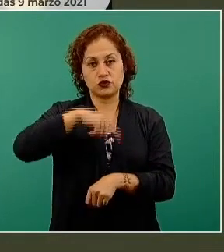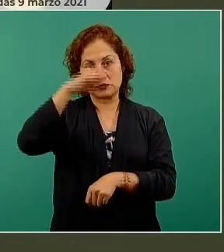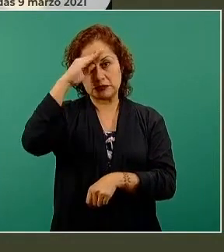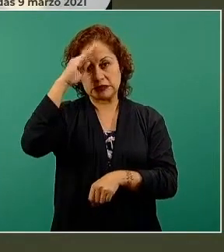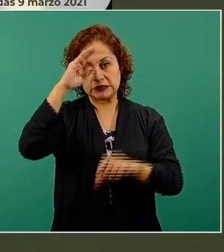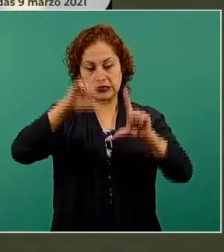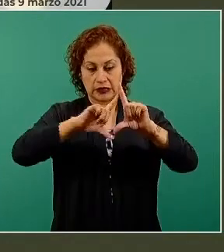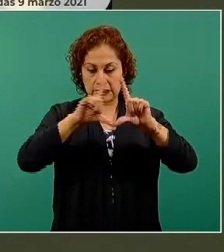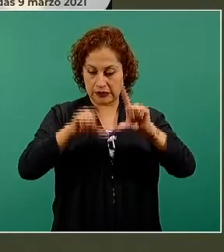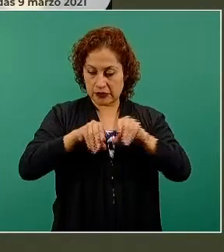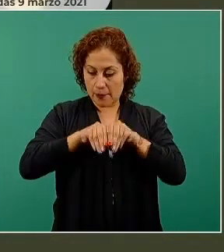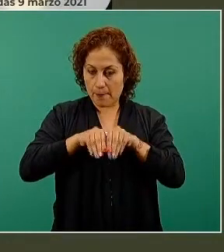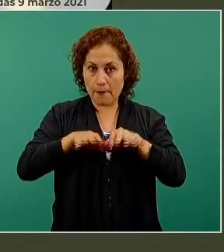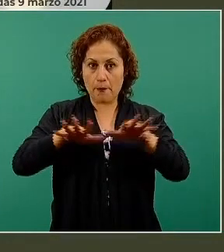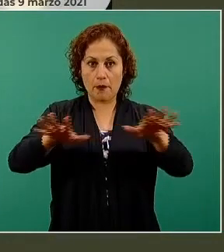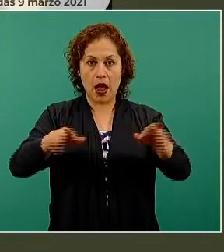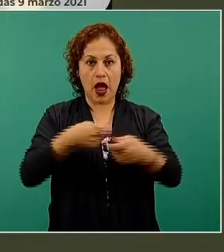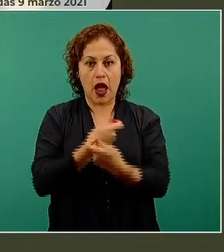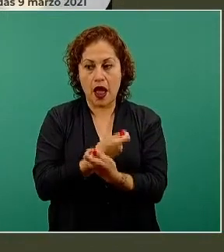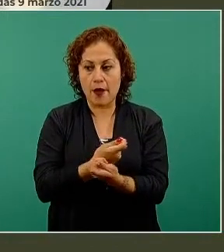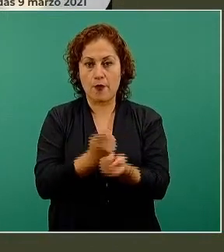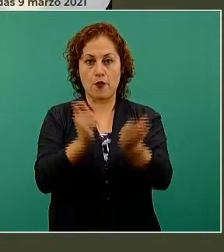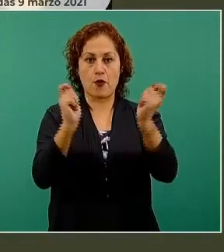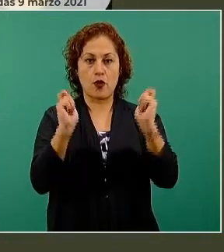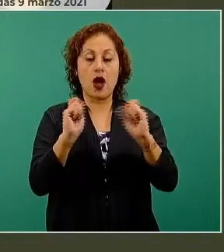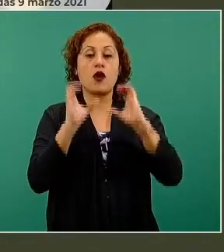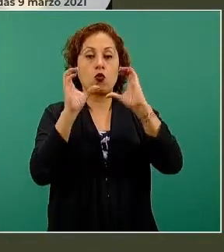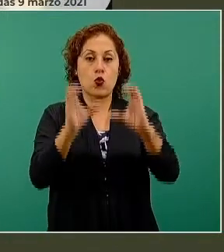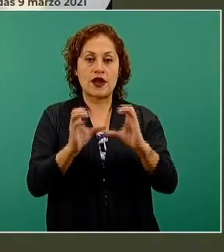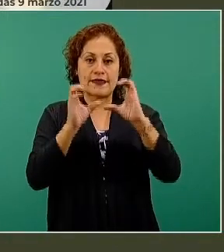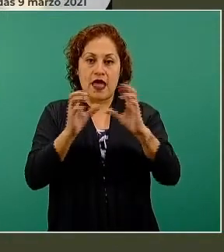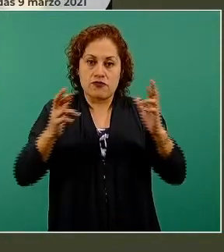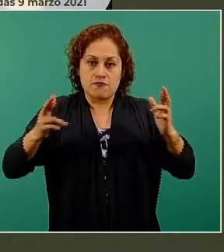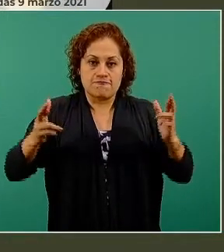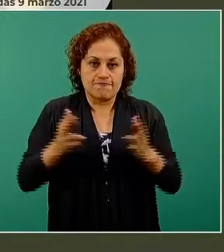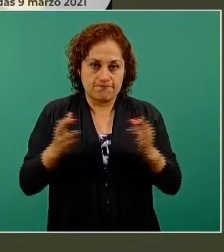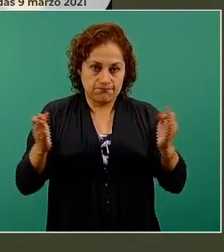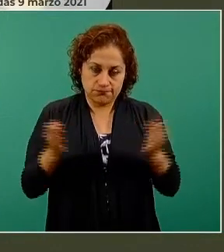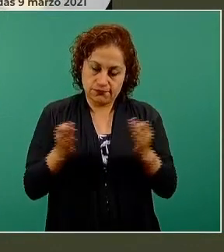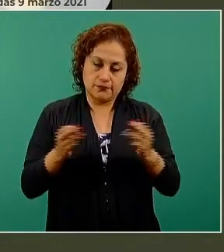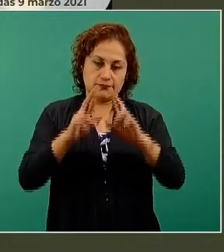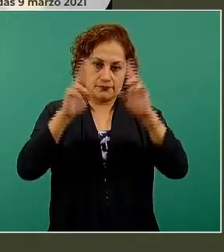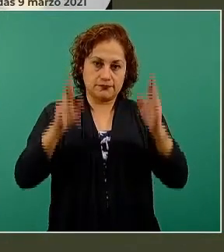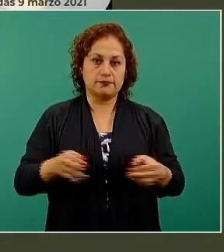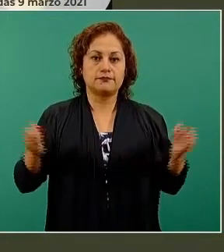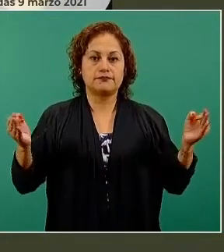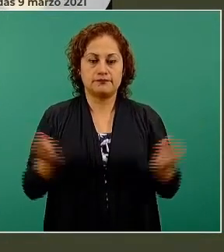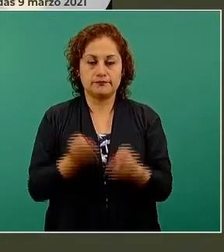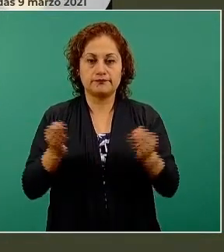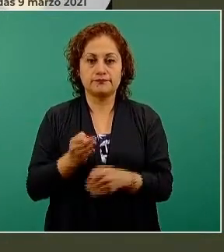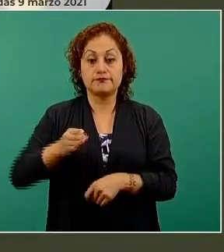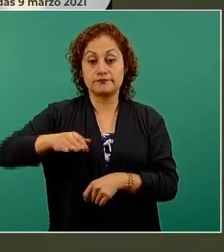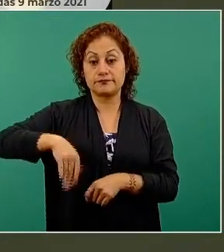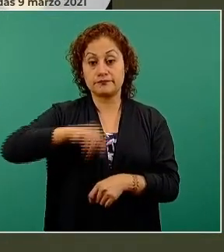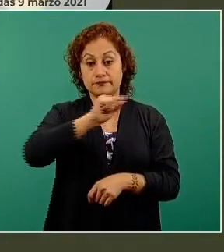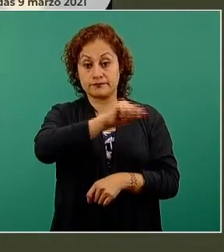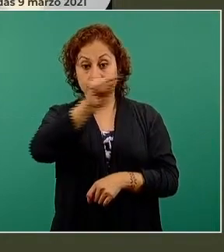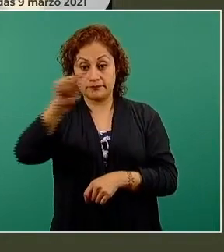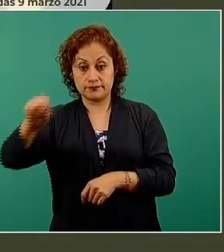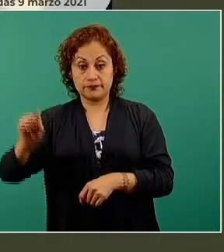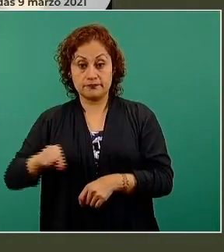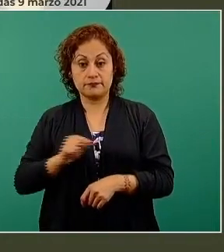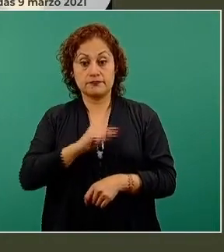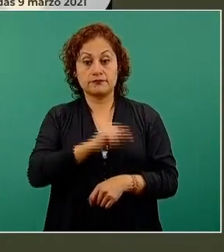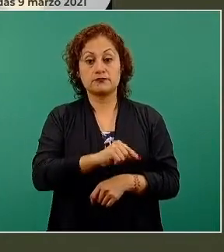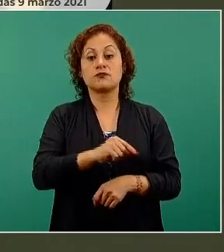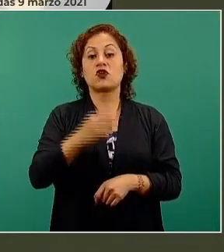mayor de los nodos de ultracongelación. Actualmente tenemos 16 puntos de entrega de Pfizer, que aunque entran